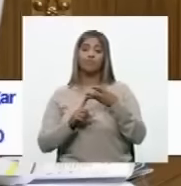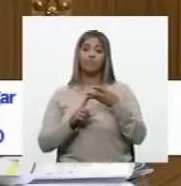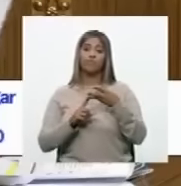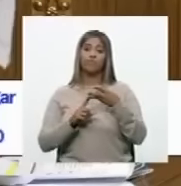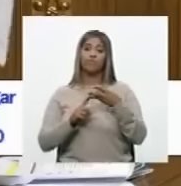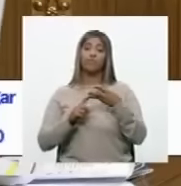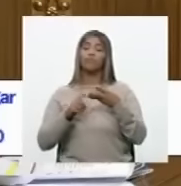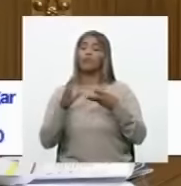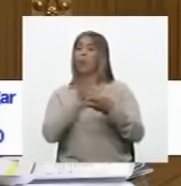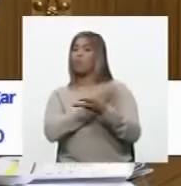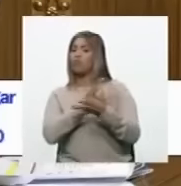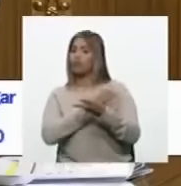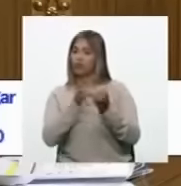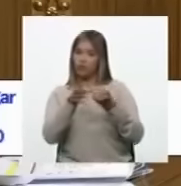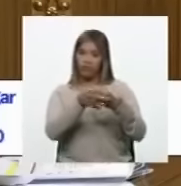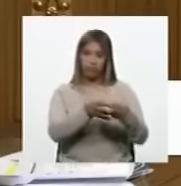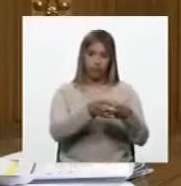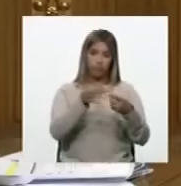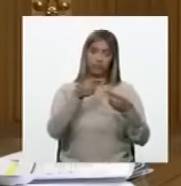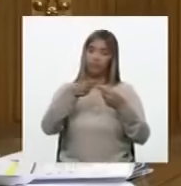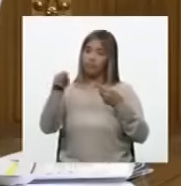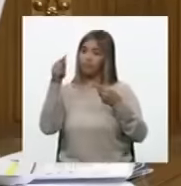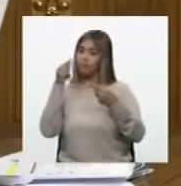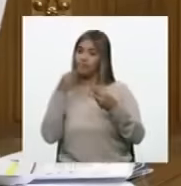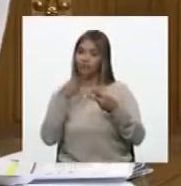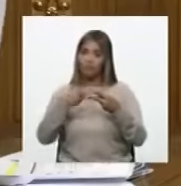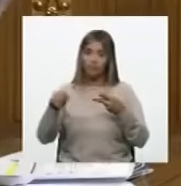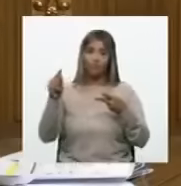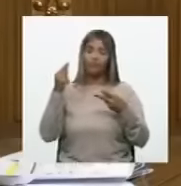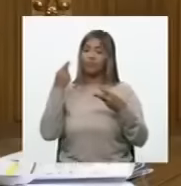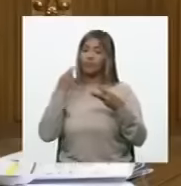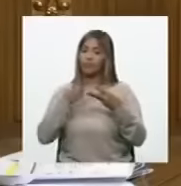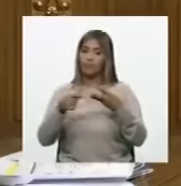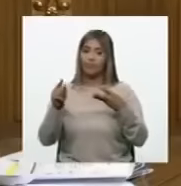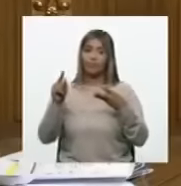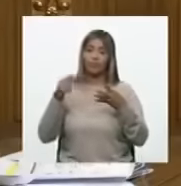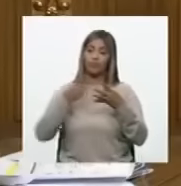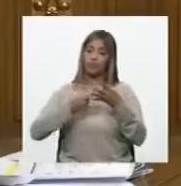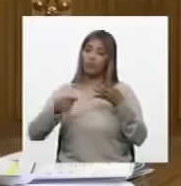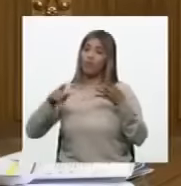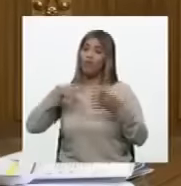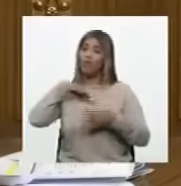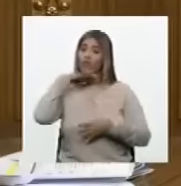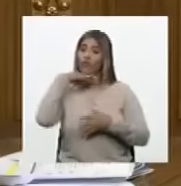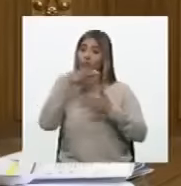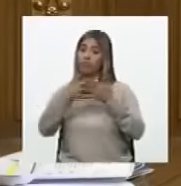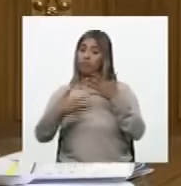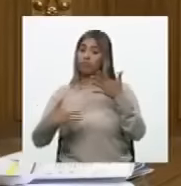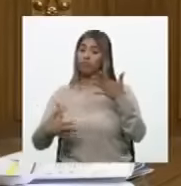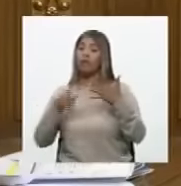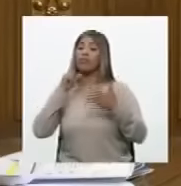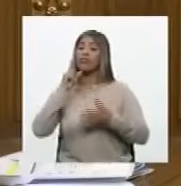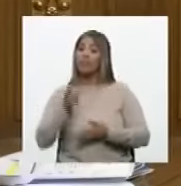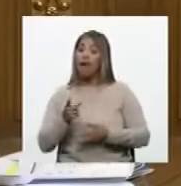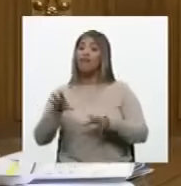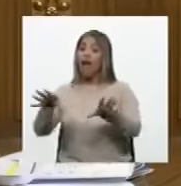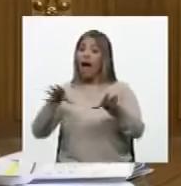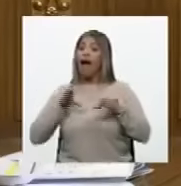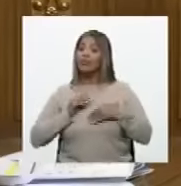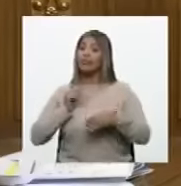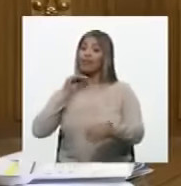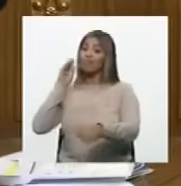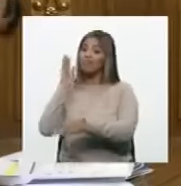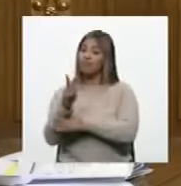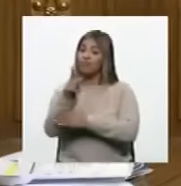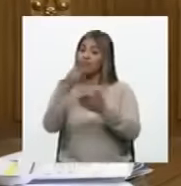Pilieri Gianninotto, Omar Enrique Barbosa, Elías Mata, entre otros diputados, que tienen que asumir la responsabilidad ante el